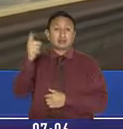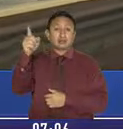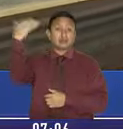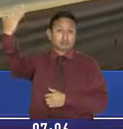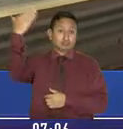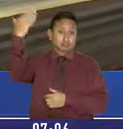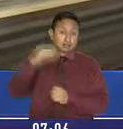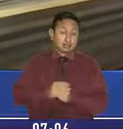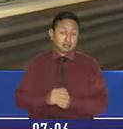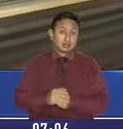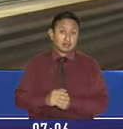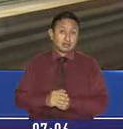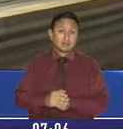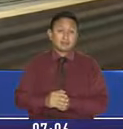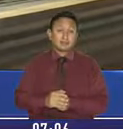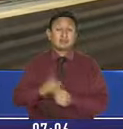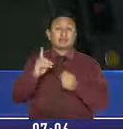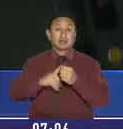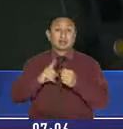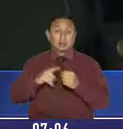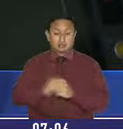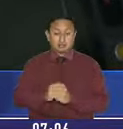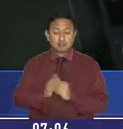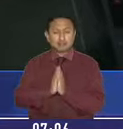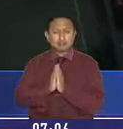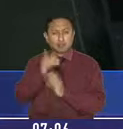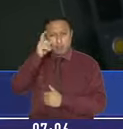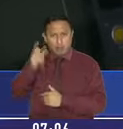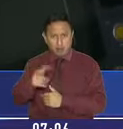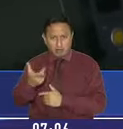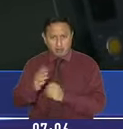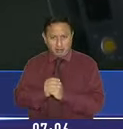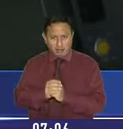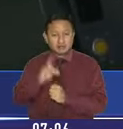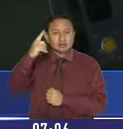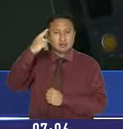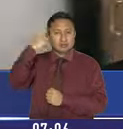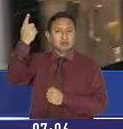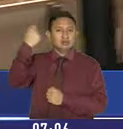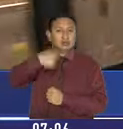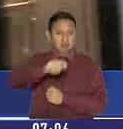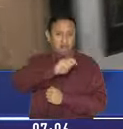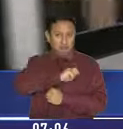la Fiscalía que pida la colaboración del gobierno de España para la investigación.